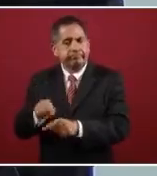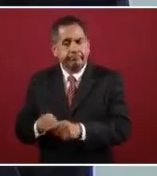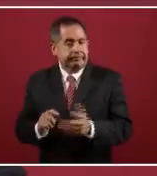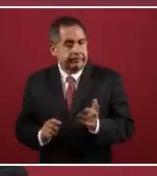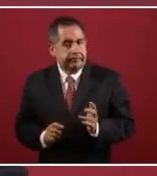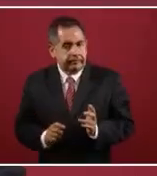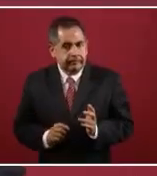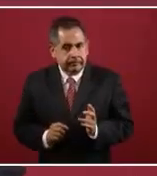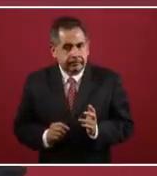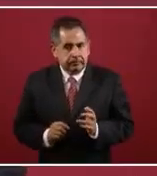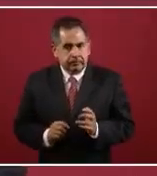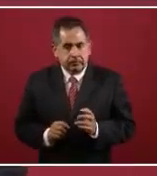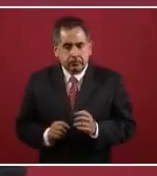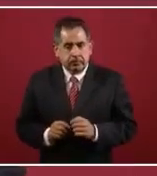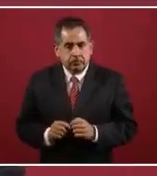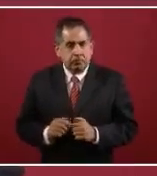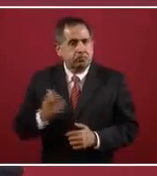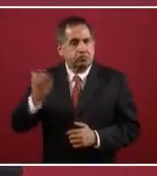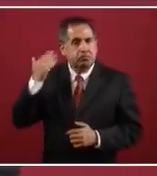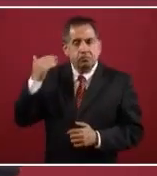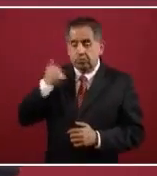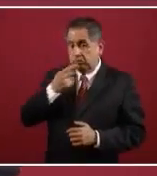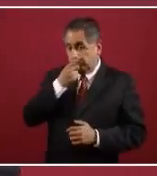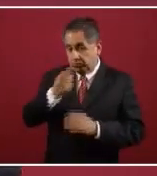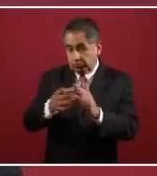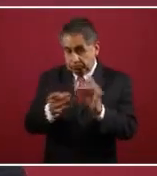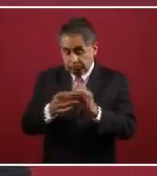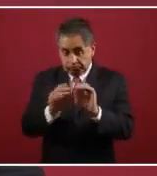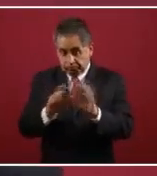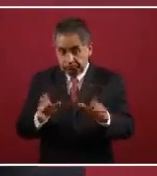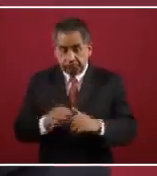esto, como se ha dicho, es